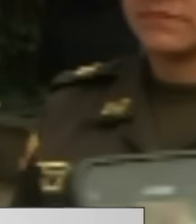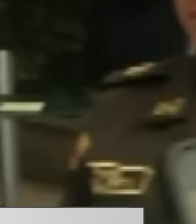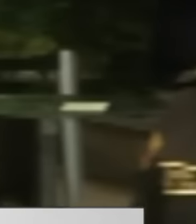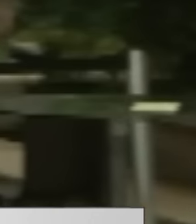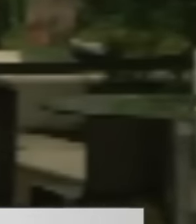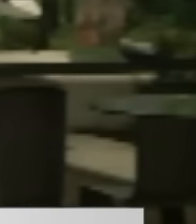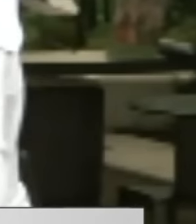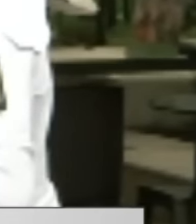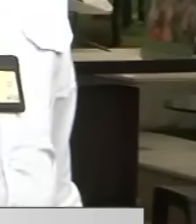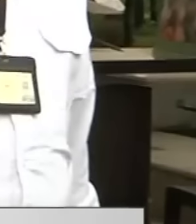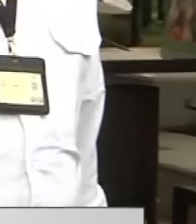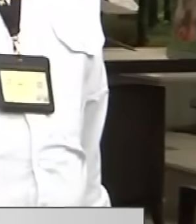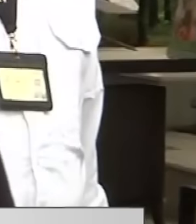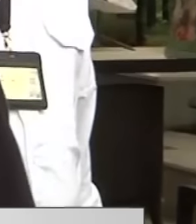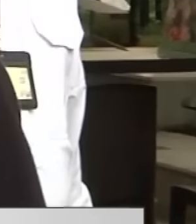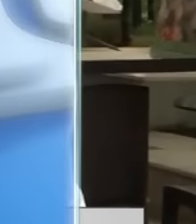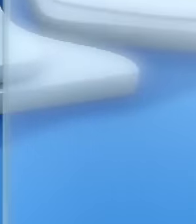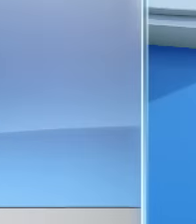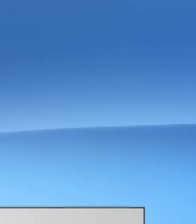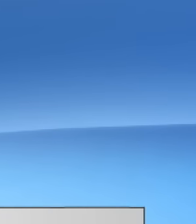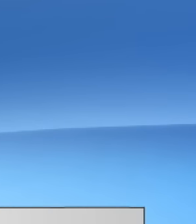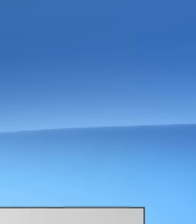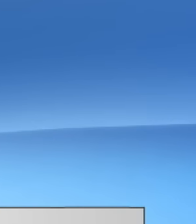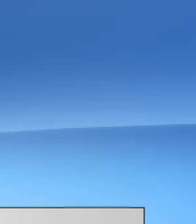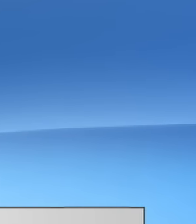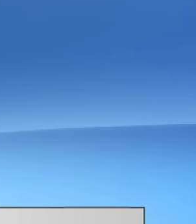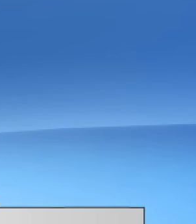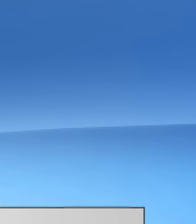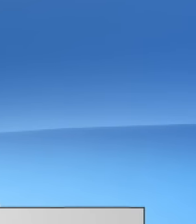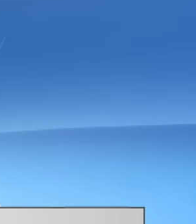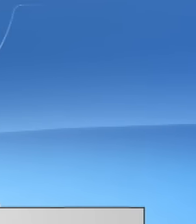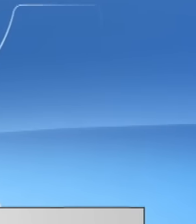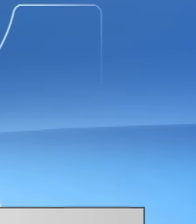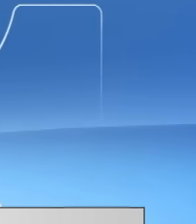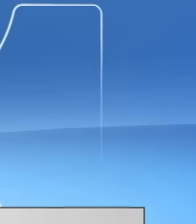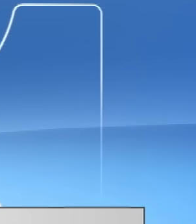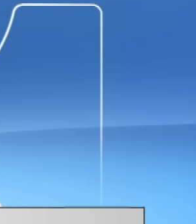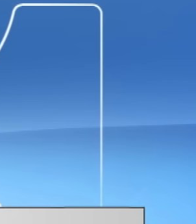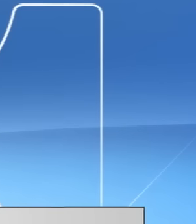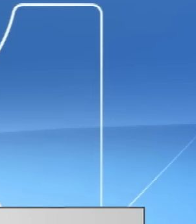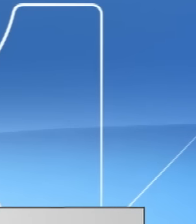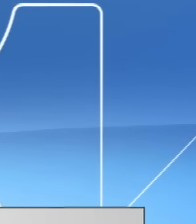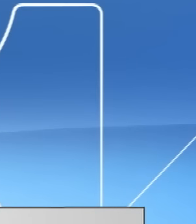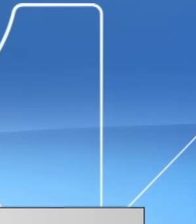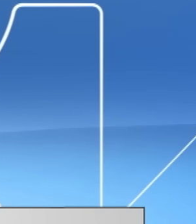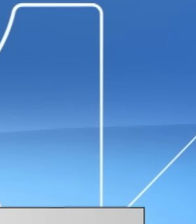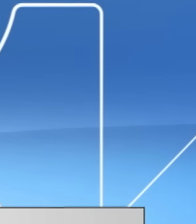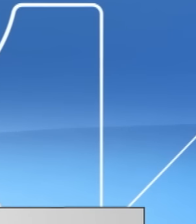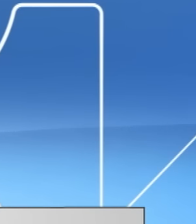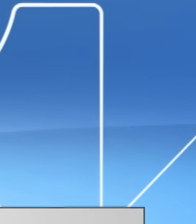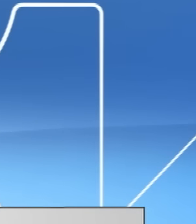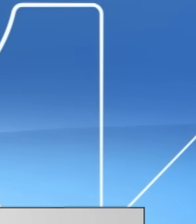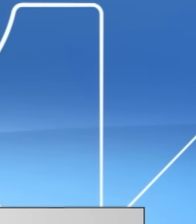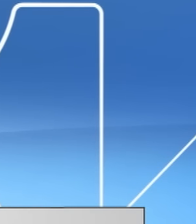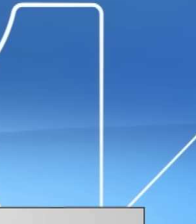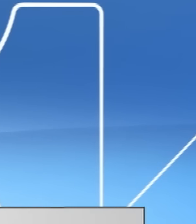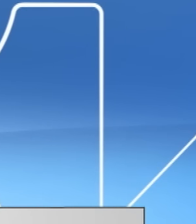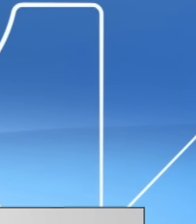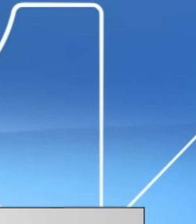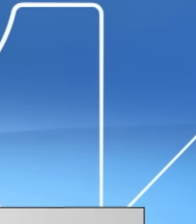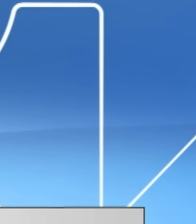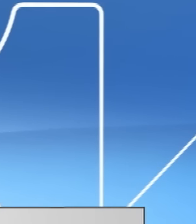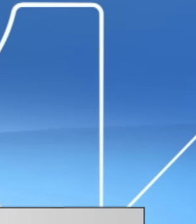cobró la vida de 6 soldados en Valdivia. Noticentro 1, CMI, habló en exclusiva con la familia del sargento que lideraba